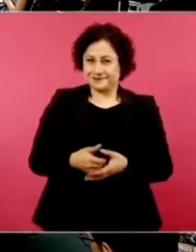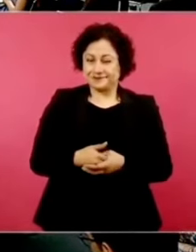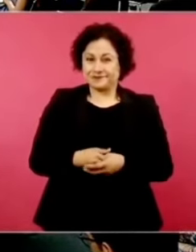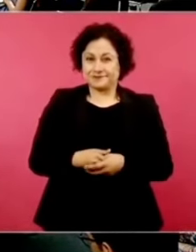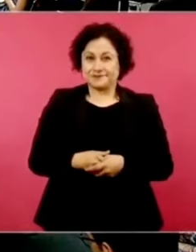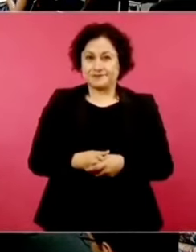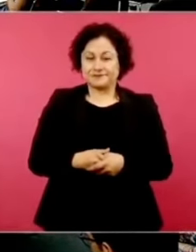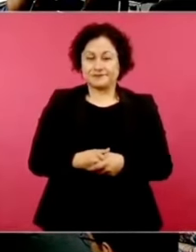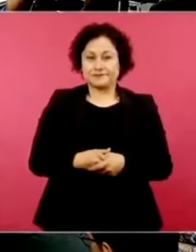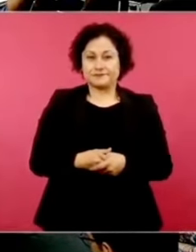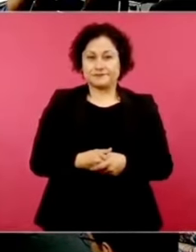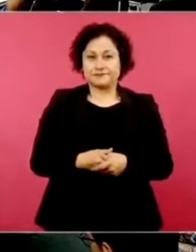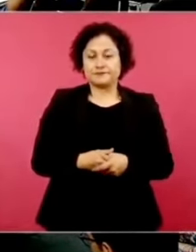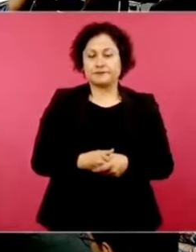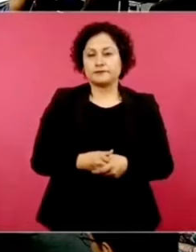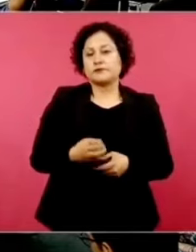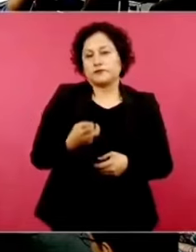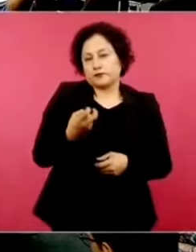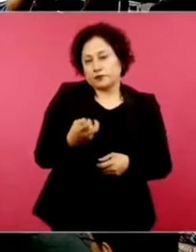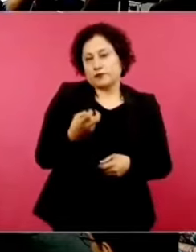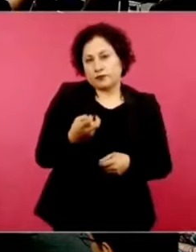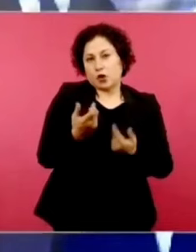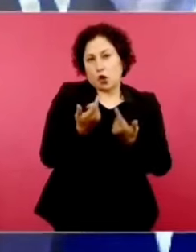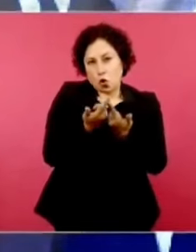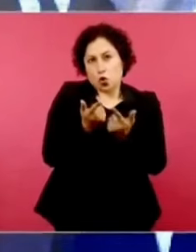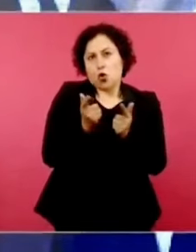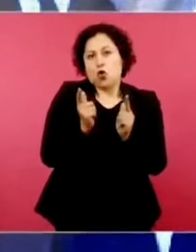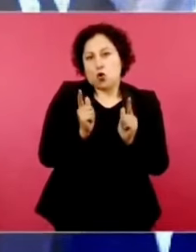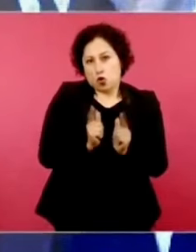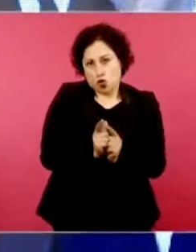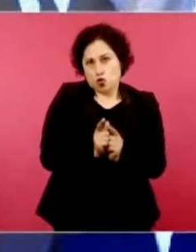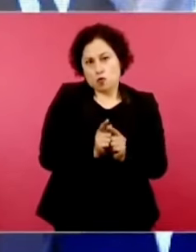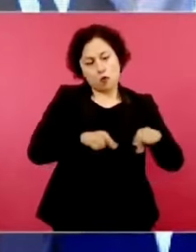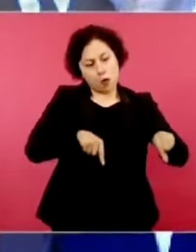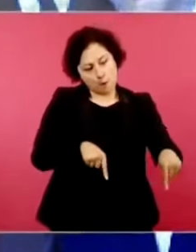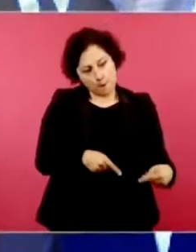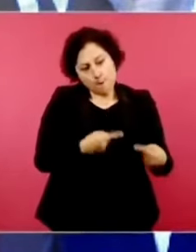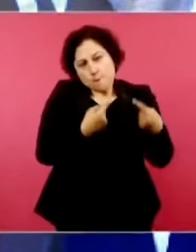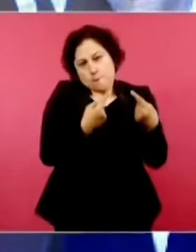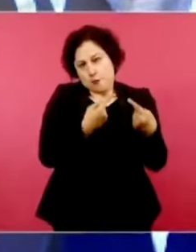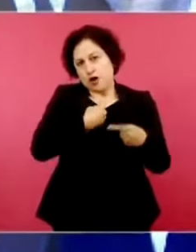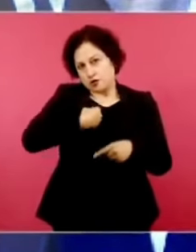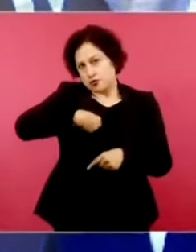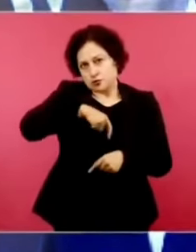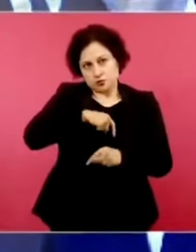estos grupos con los que tenemos diferencia, a los que haces mención,